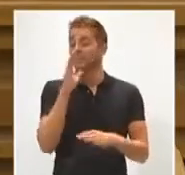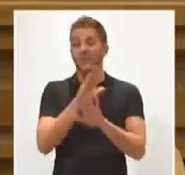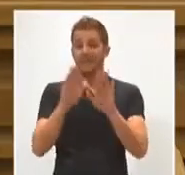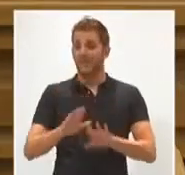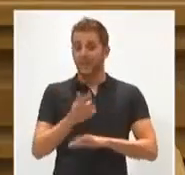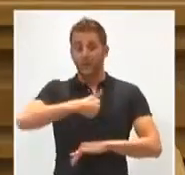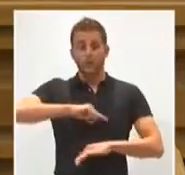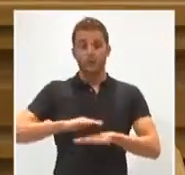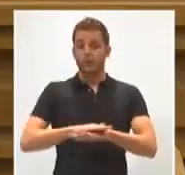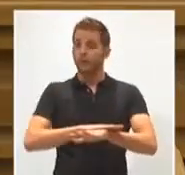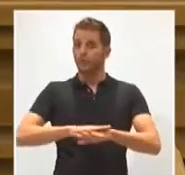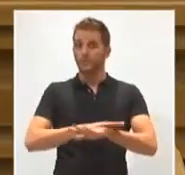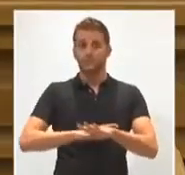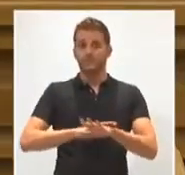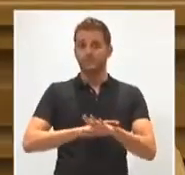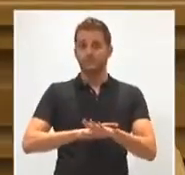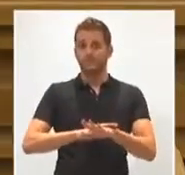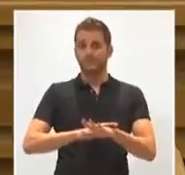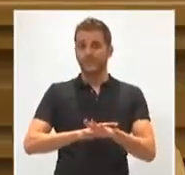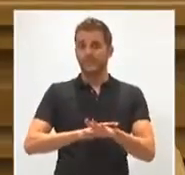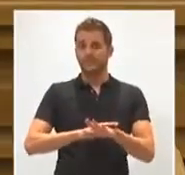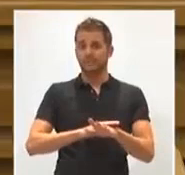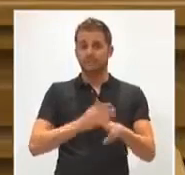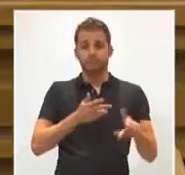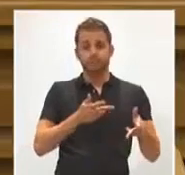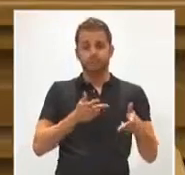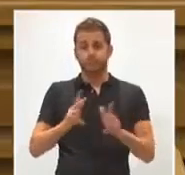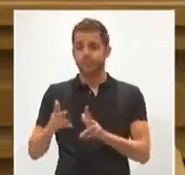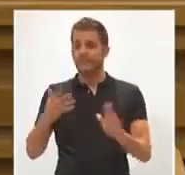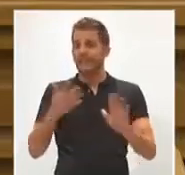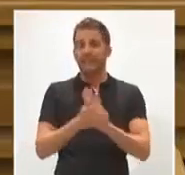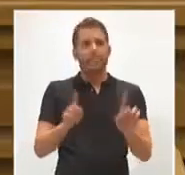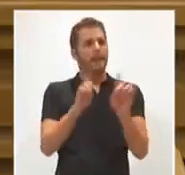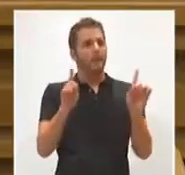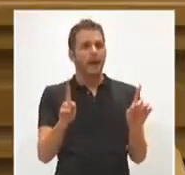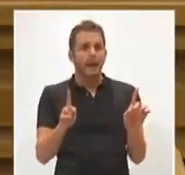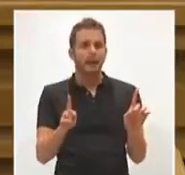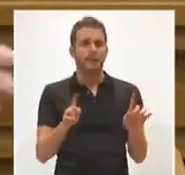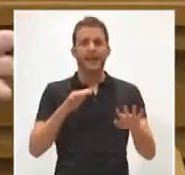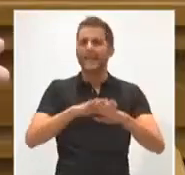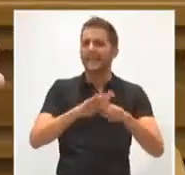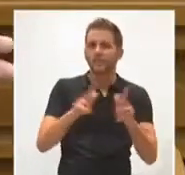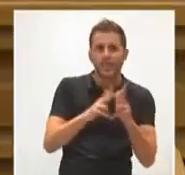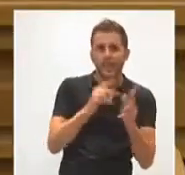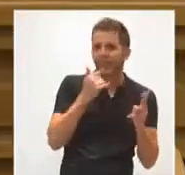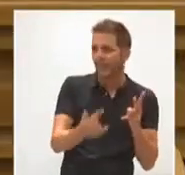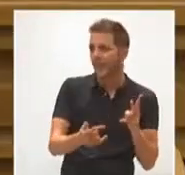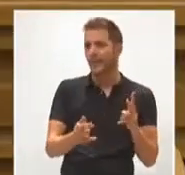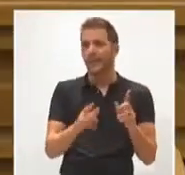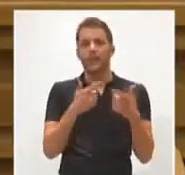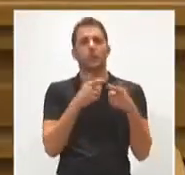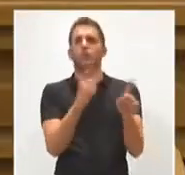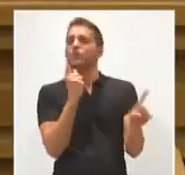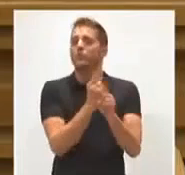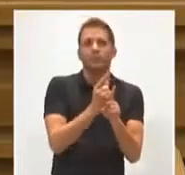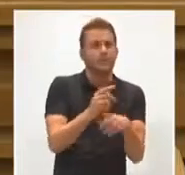tenemos un escrutinio permanente diga lo que diga la oposición diga lo que diga los periódicos digan lo que digan las redes finalmente la gente